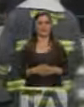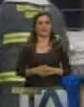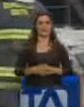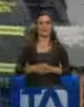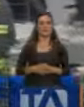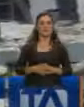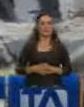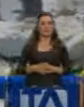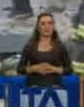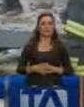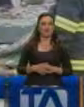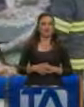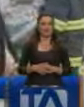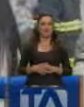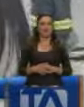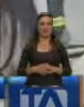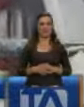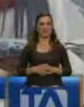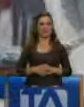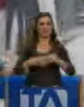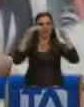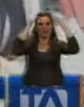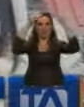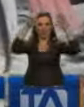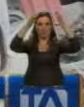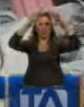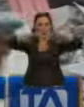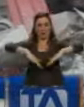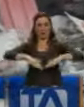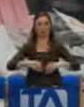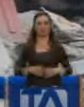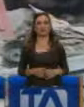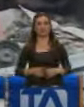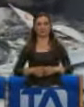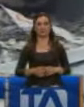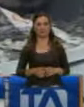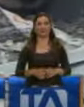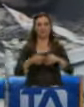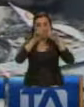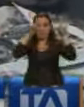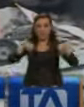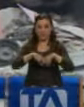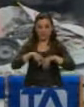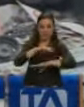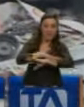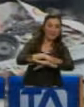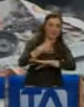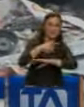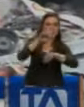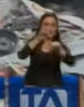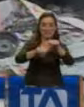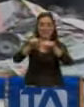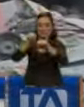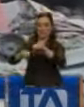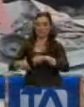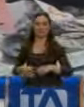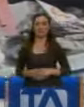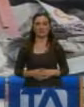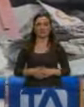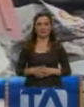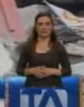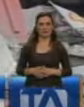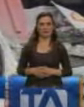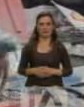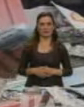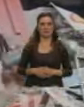ver, esta vivienda incluso la losa fue afectada y como lo han manifestado, ventanales de otras viviendas, otras se encuentran en la